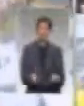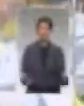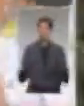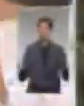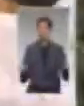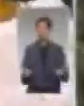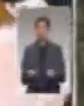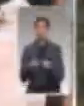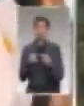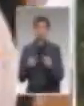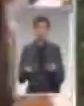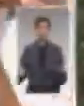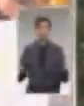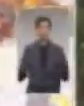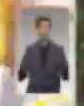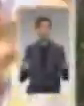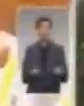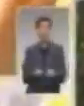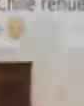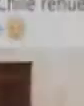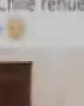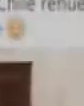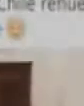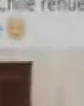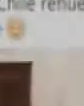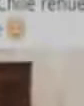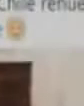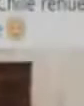un tuit de la presidenta Bachelet,